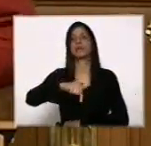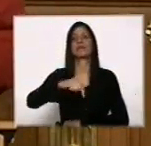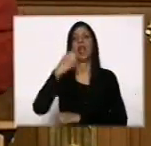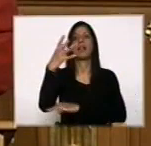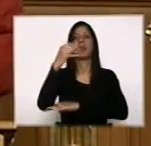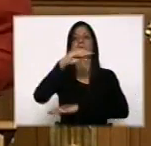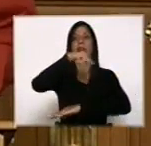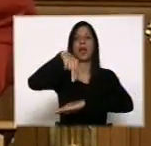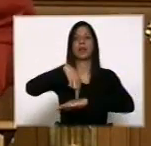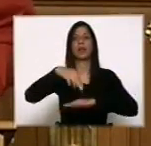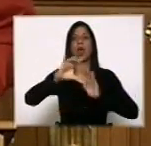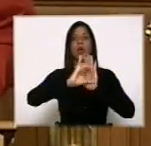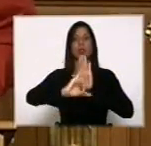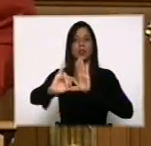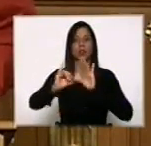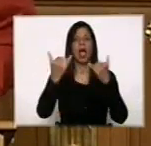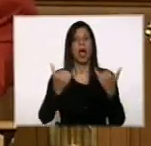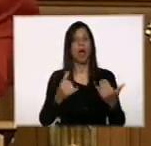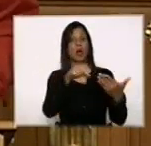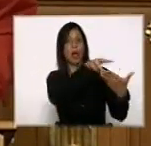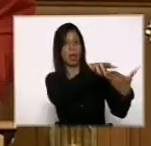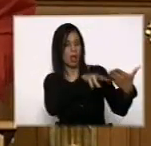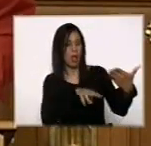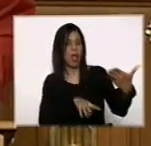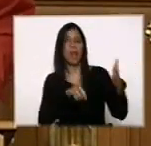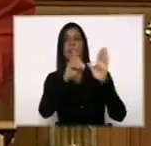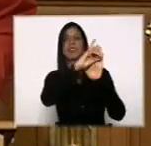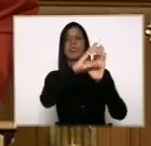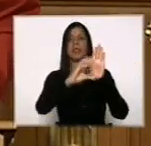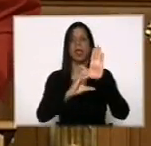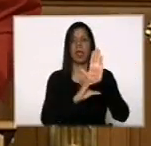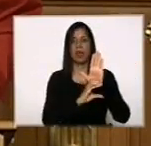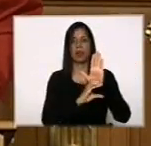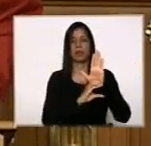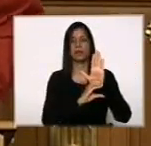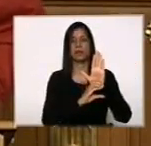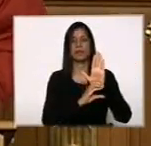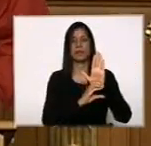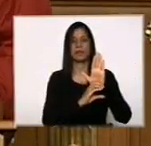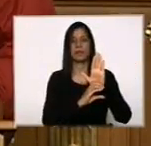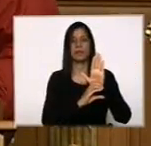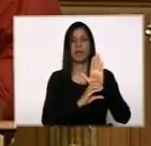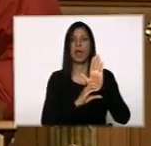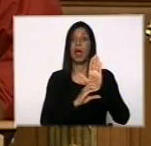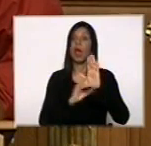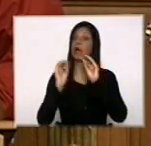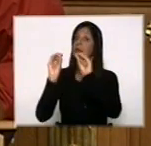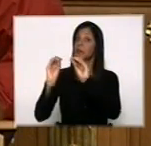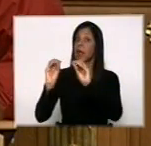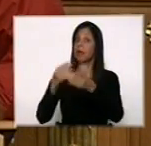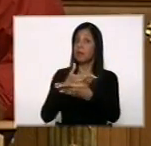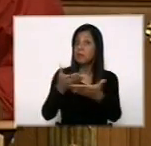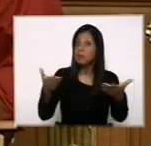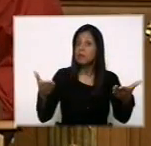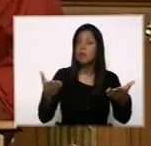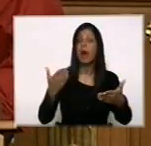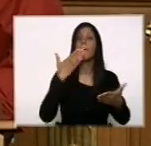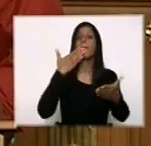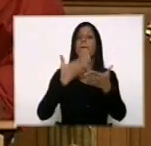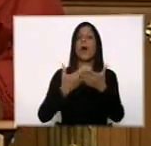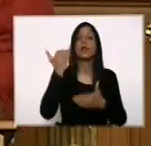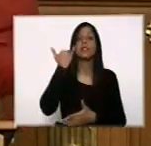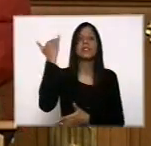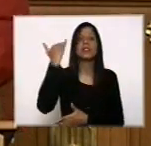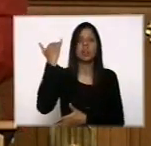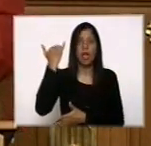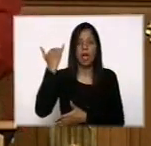Asamblea Nacional y quisiera leer este decreto y hacerle una propuesta a esta Asamblea Nacional Constituyente